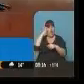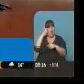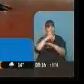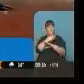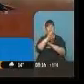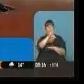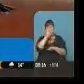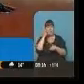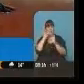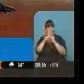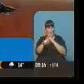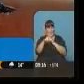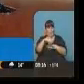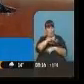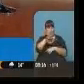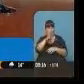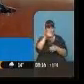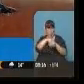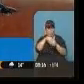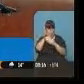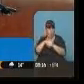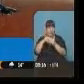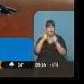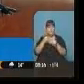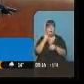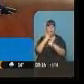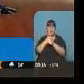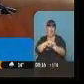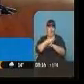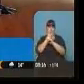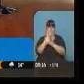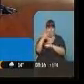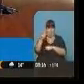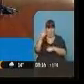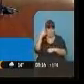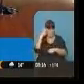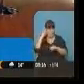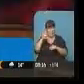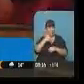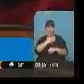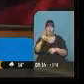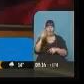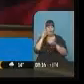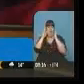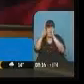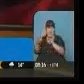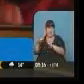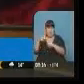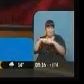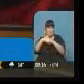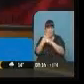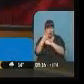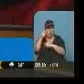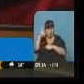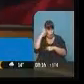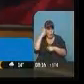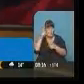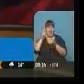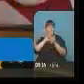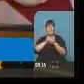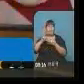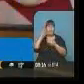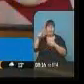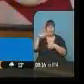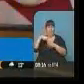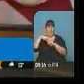elegidos directamente por el pueblo y para cumplir la función full time de para la sureños de legisladores del